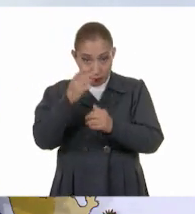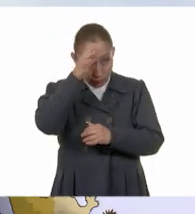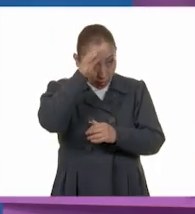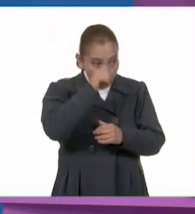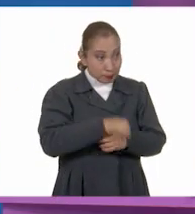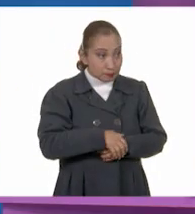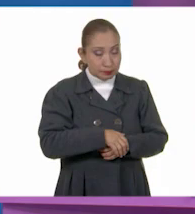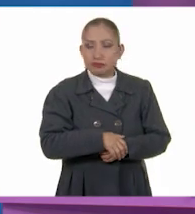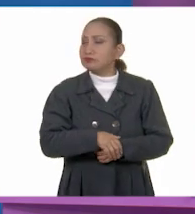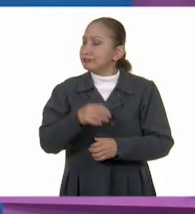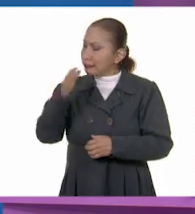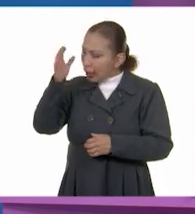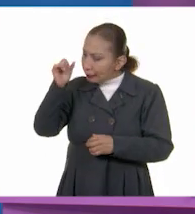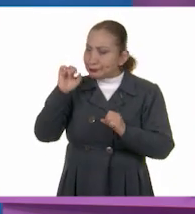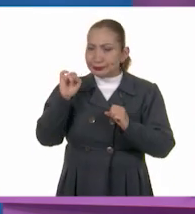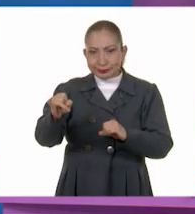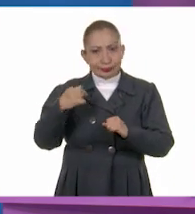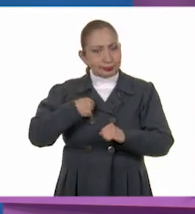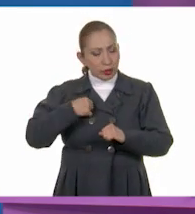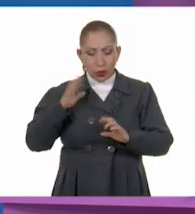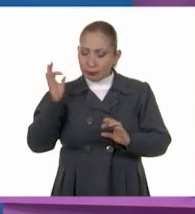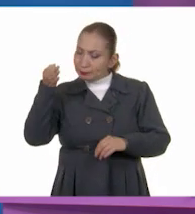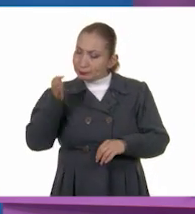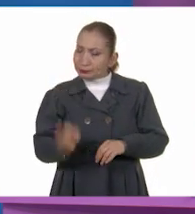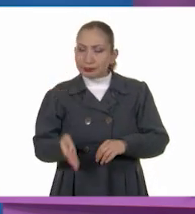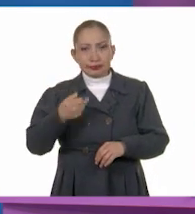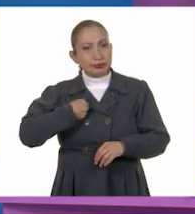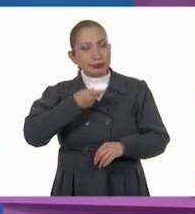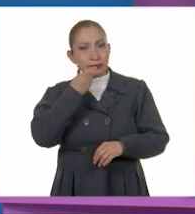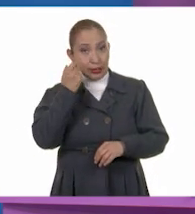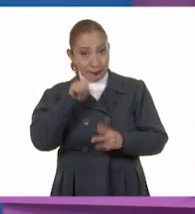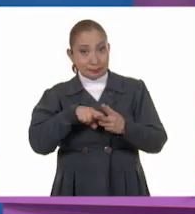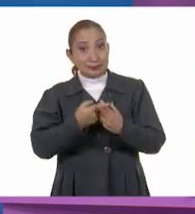acuerdo? De acuerdo, sí, maestra. Yo estoy totalmente de acuerdo.